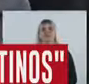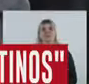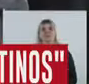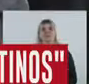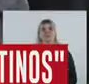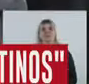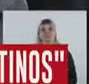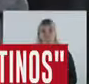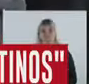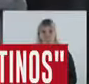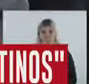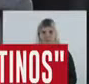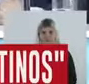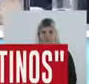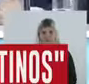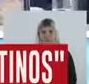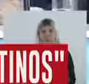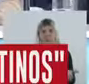Y eso tuvo